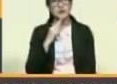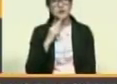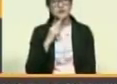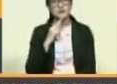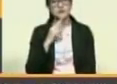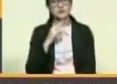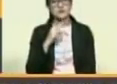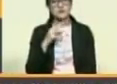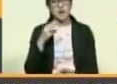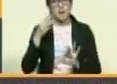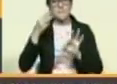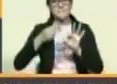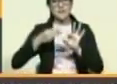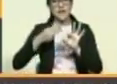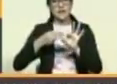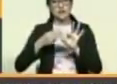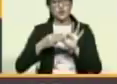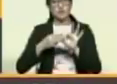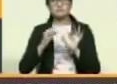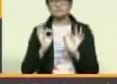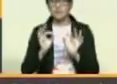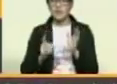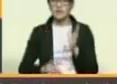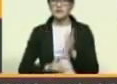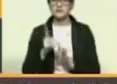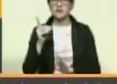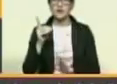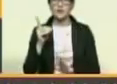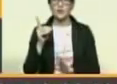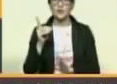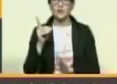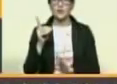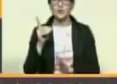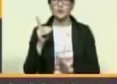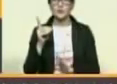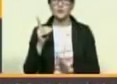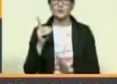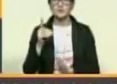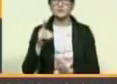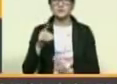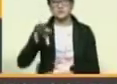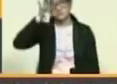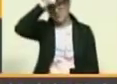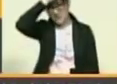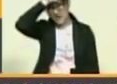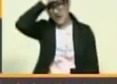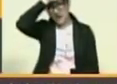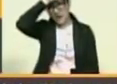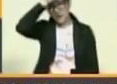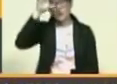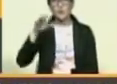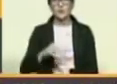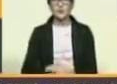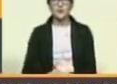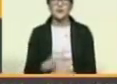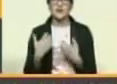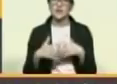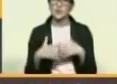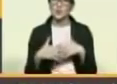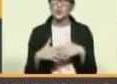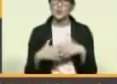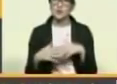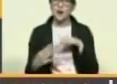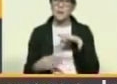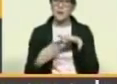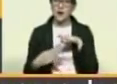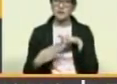petro para el desarrollo del arco minero del Orinoco, para el desarrollo de las industrias básicas ya